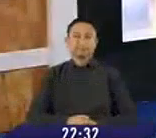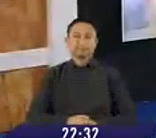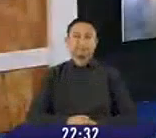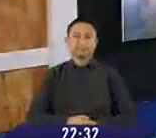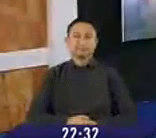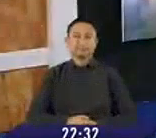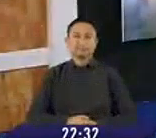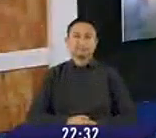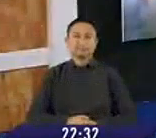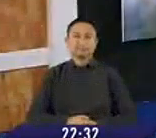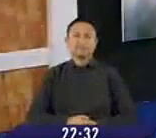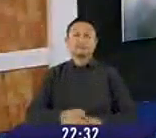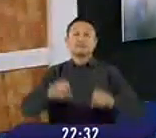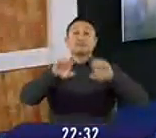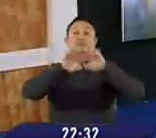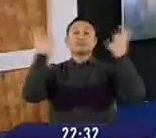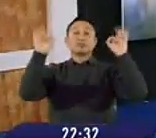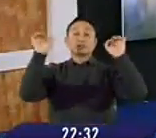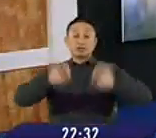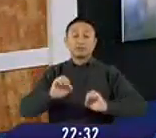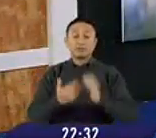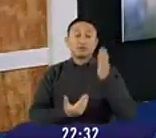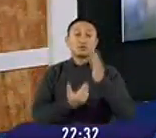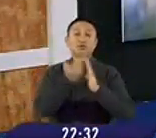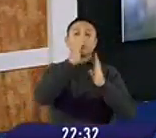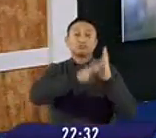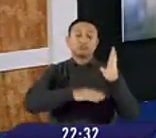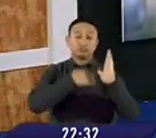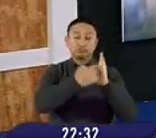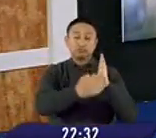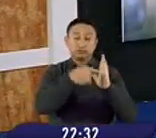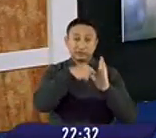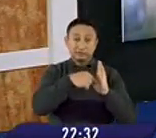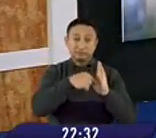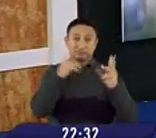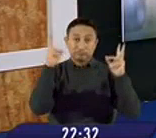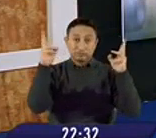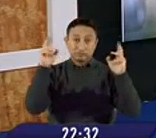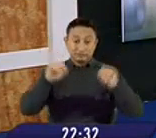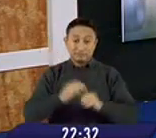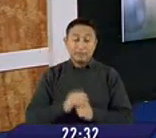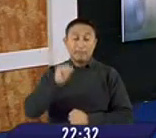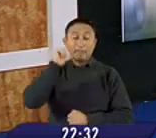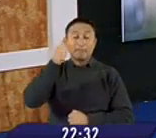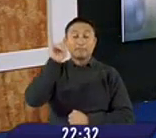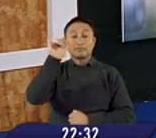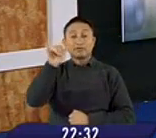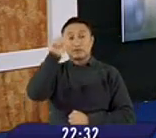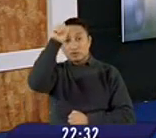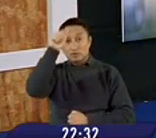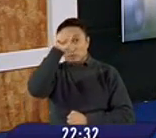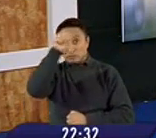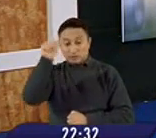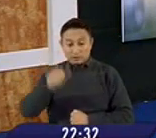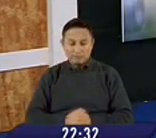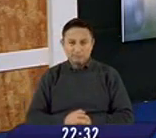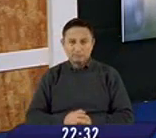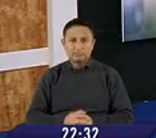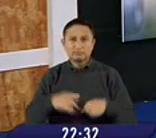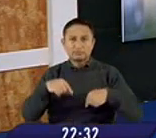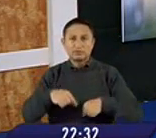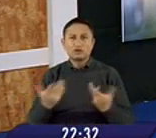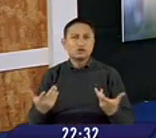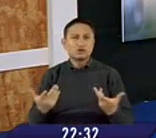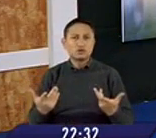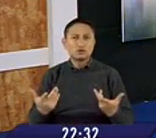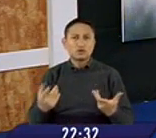La empresa eléctrica Quito publicó el cronograma con los horarios de los cortes de energía para este sábado y domingo. Entérese